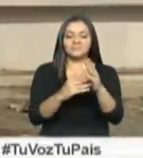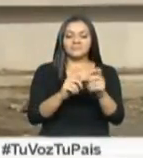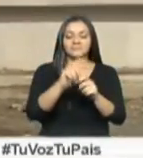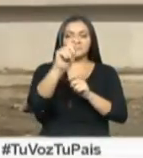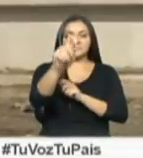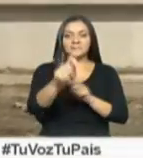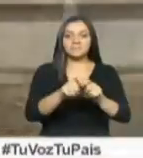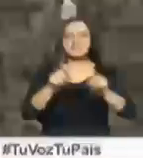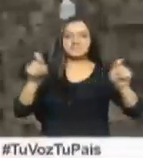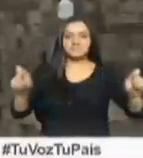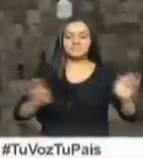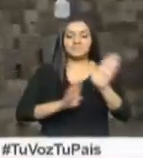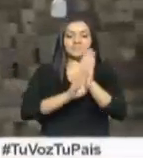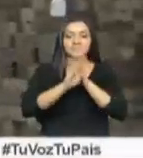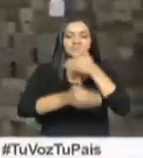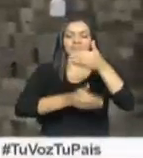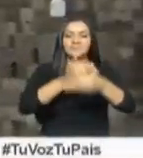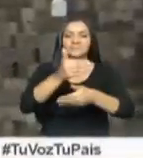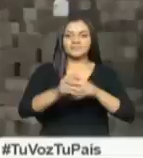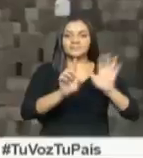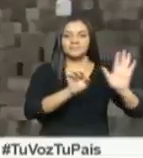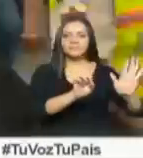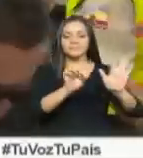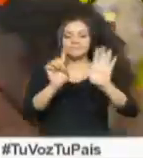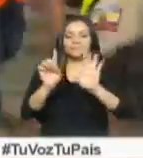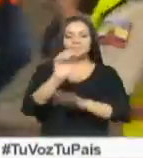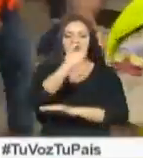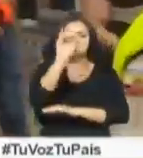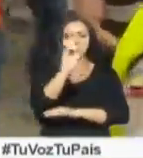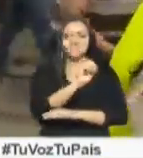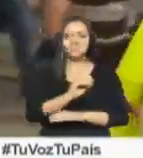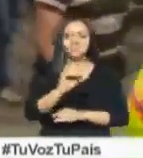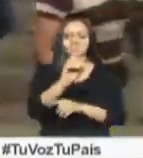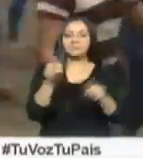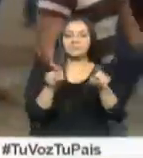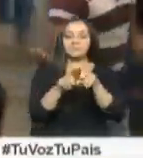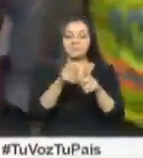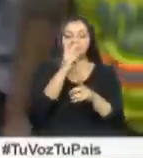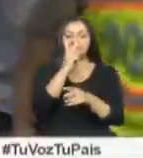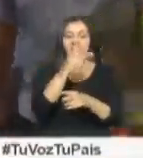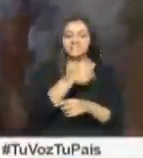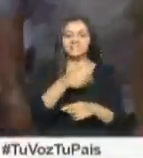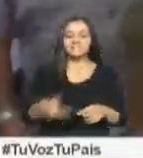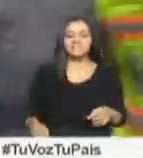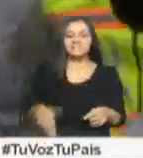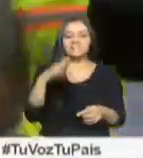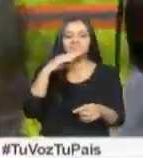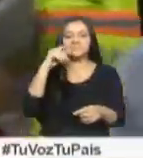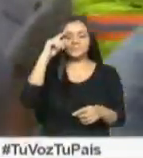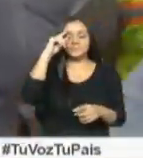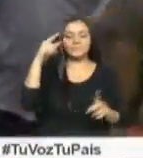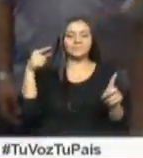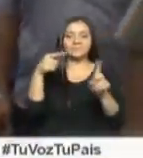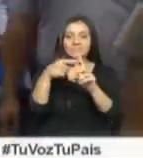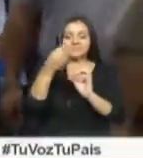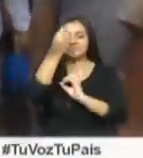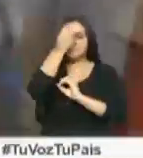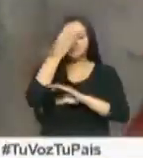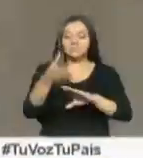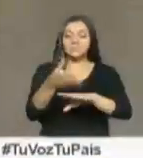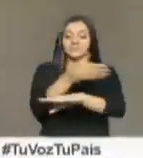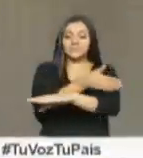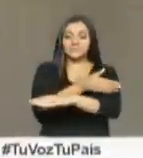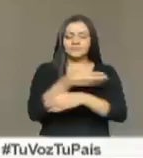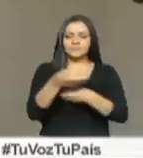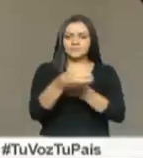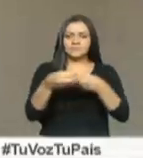cuadrados, registra un avance del 66%, la misma que fue constatada por el presidente Rafael Correa, quien informó que esta unidad